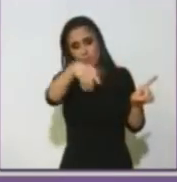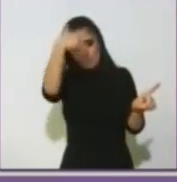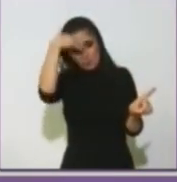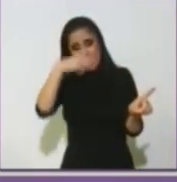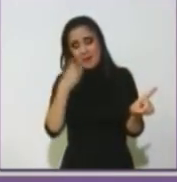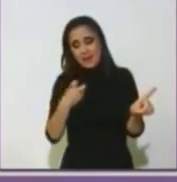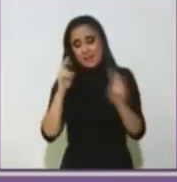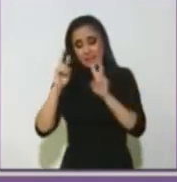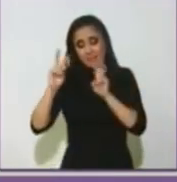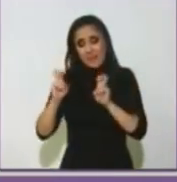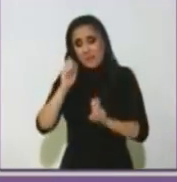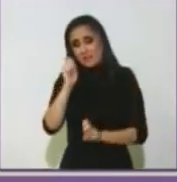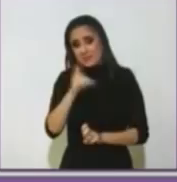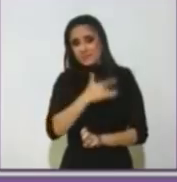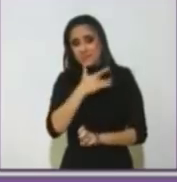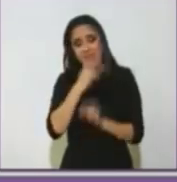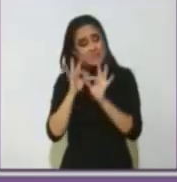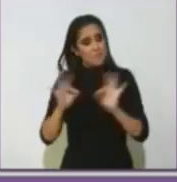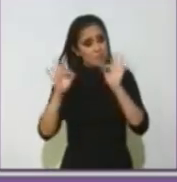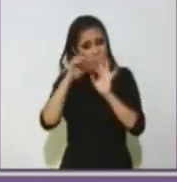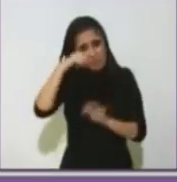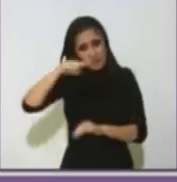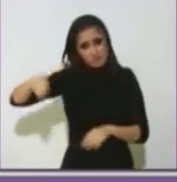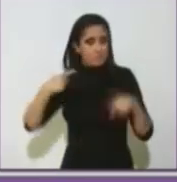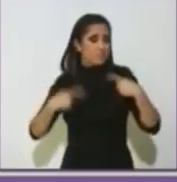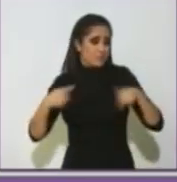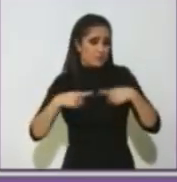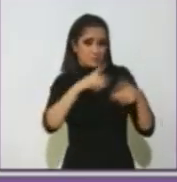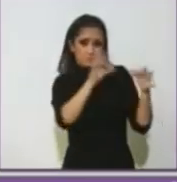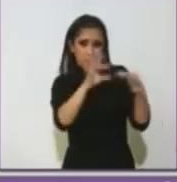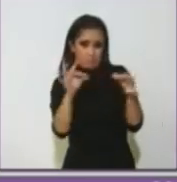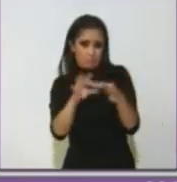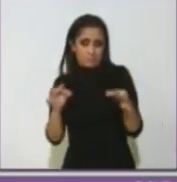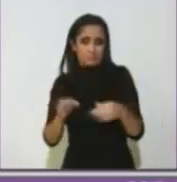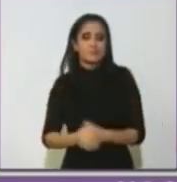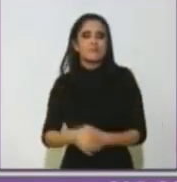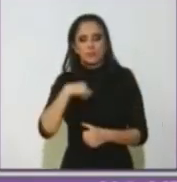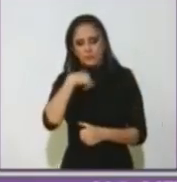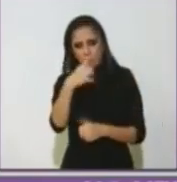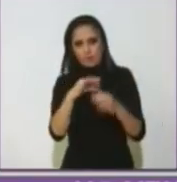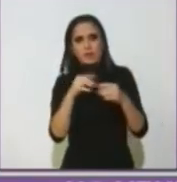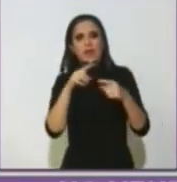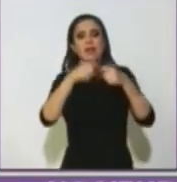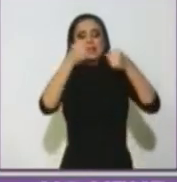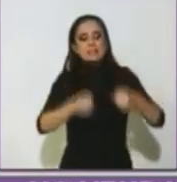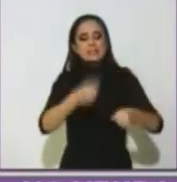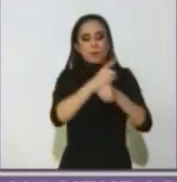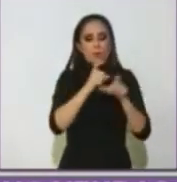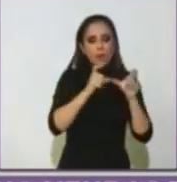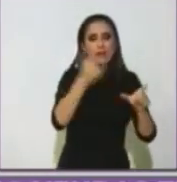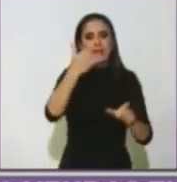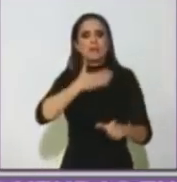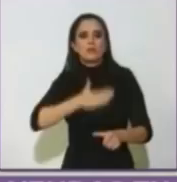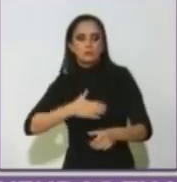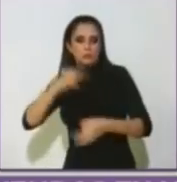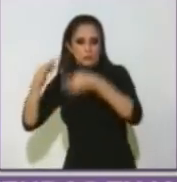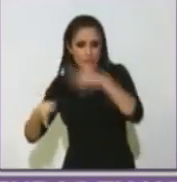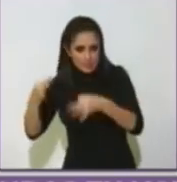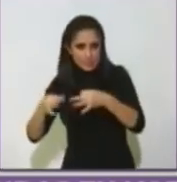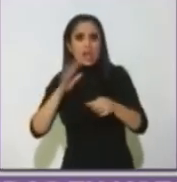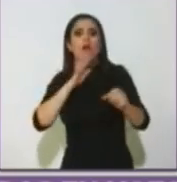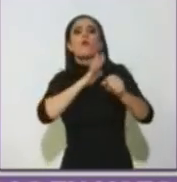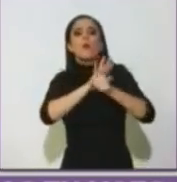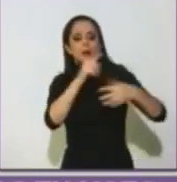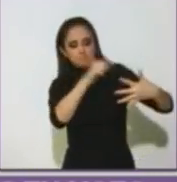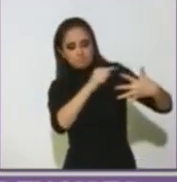sensible para para la ciudad muy sensible le cuento seguridad y justicia subtemas a los que se puede hacer